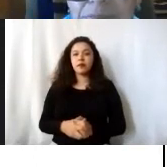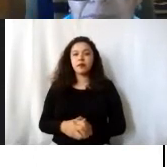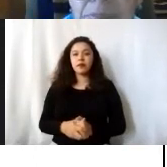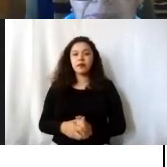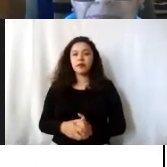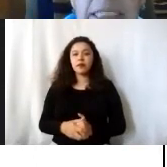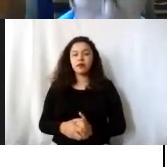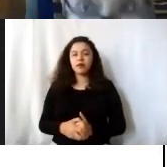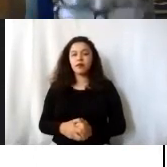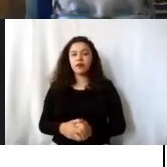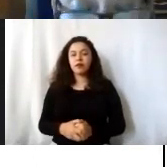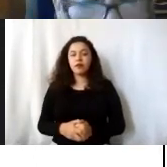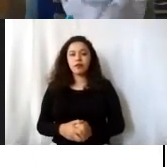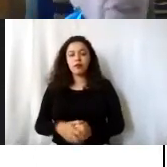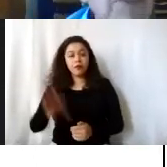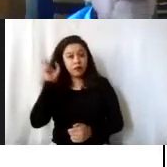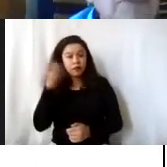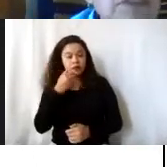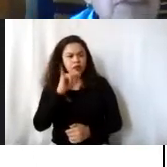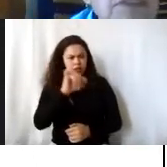¿Sí me escucha? Sí, te escucho.